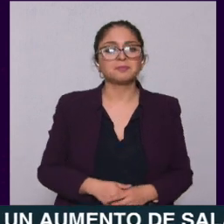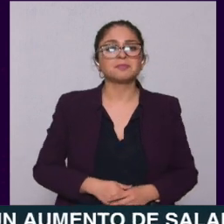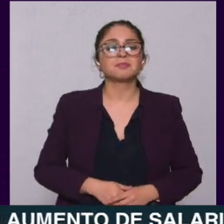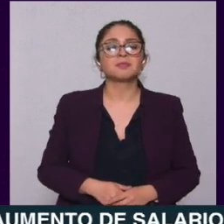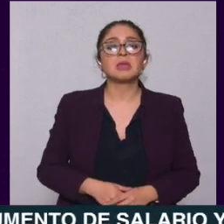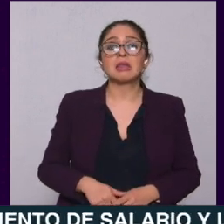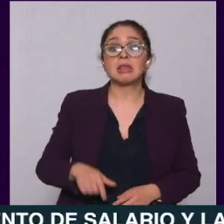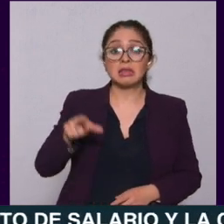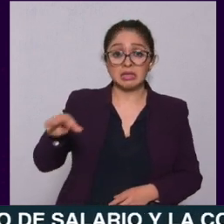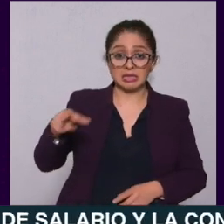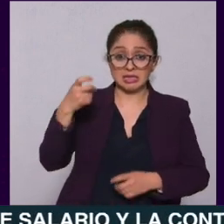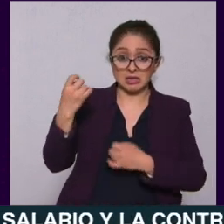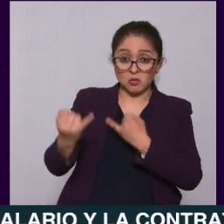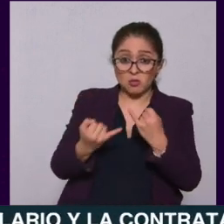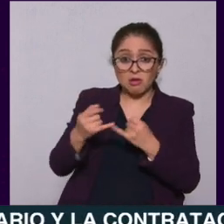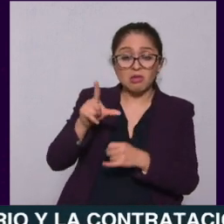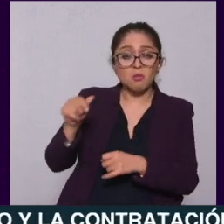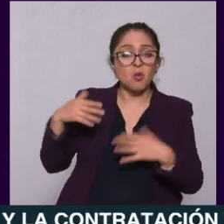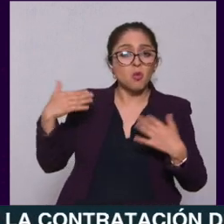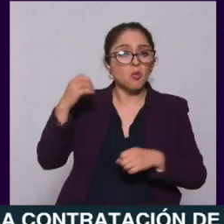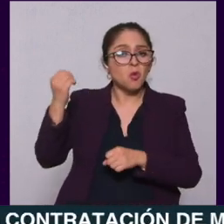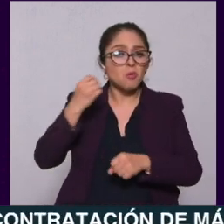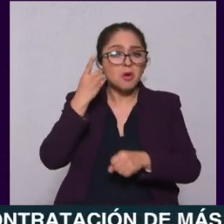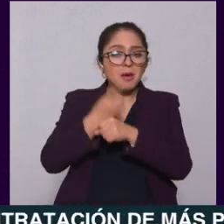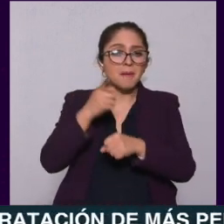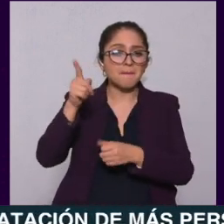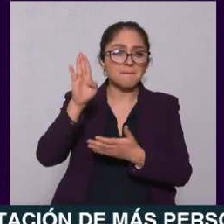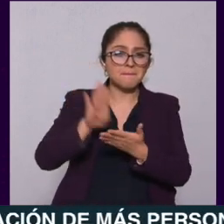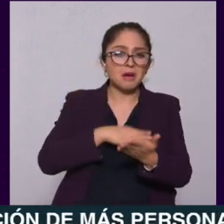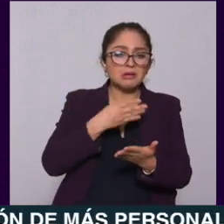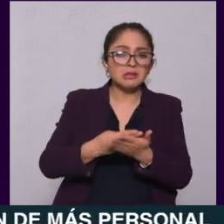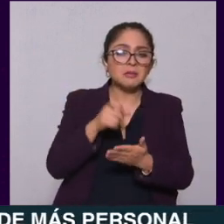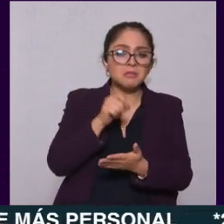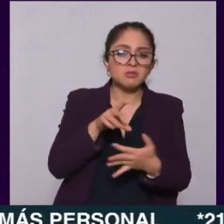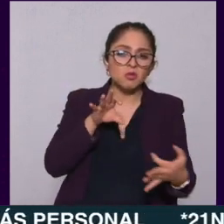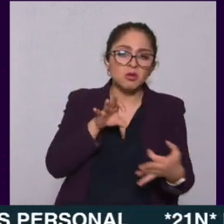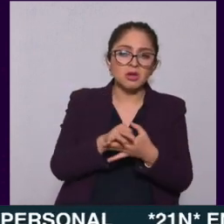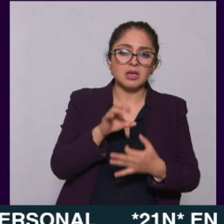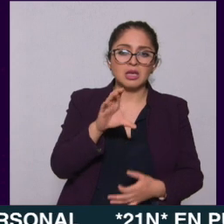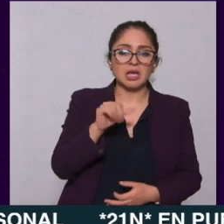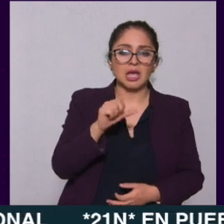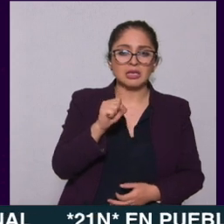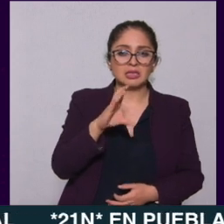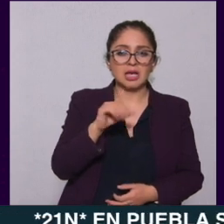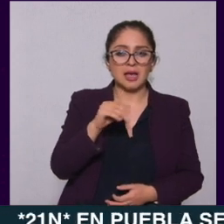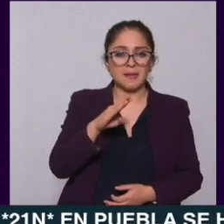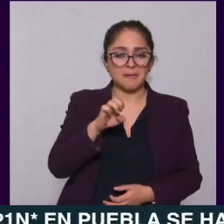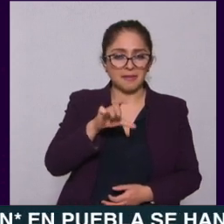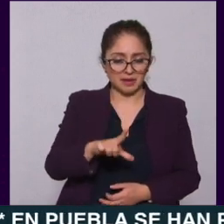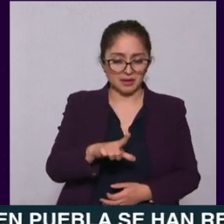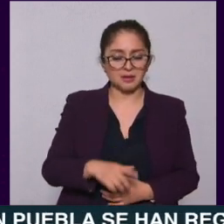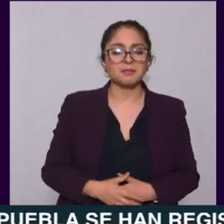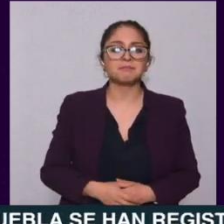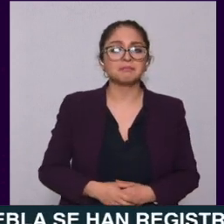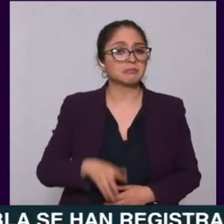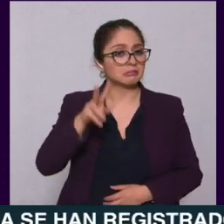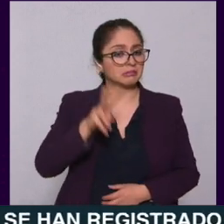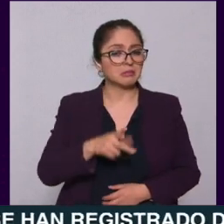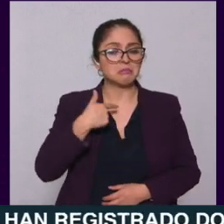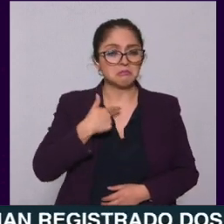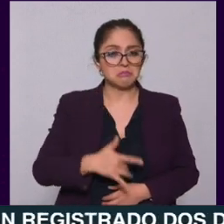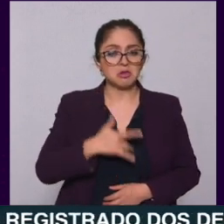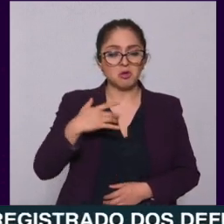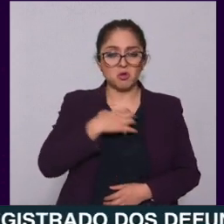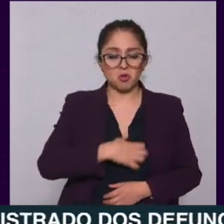se me abren las puertas para llegar a Brasil con el Club Recreativo Cascavel. Y bueno, hablando sobre Cascavel, la verdad es que estoy muy contento de haber llegado